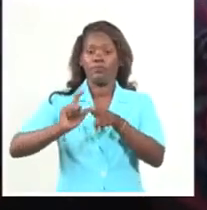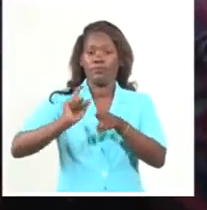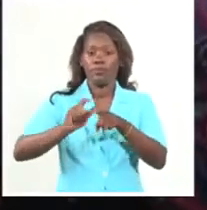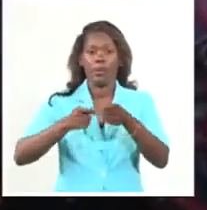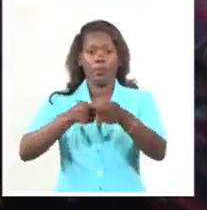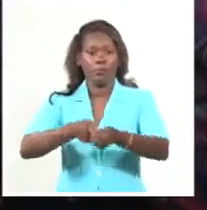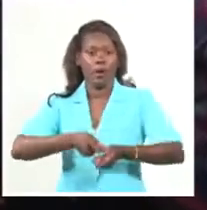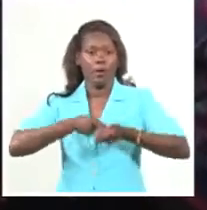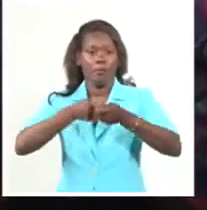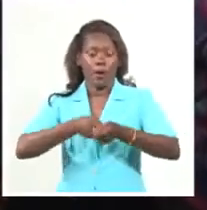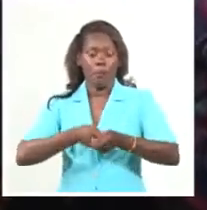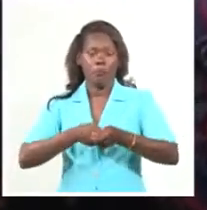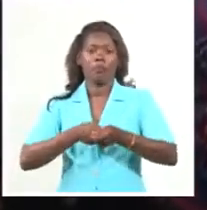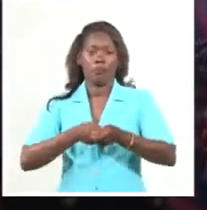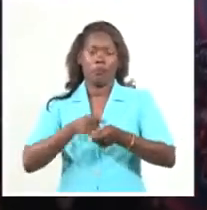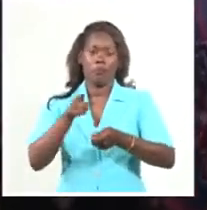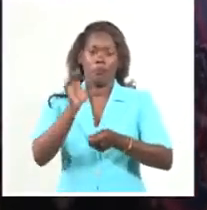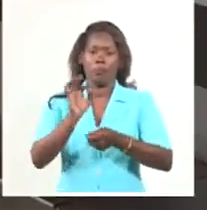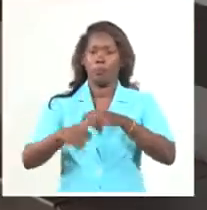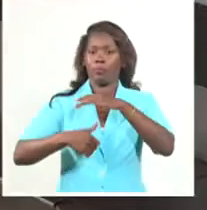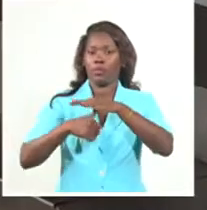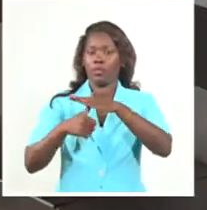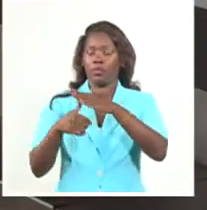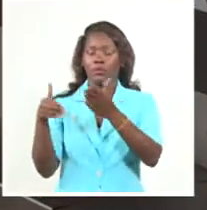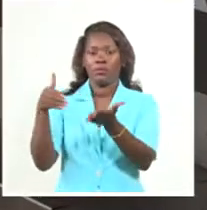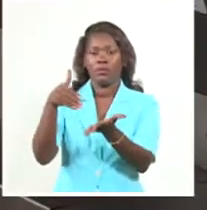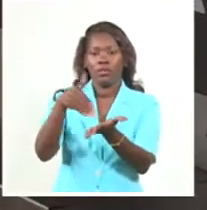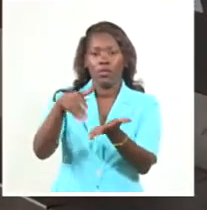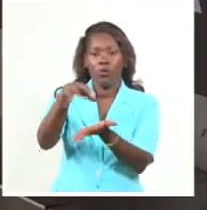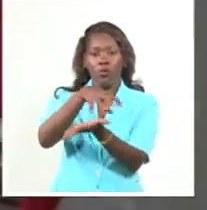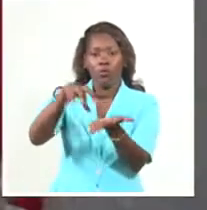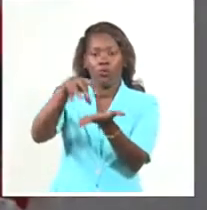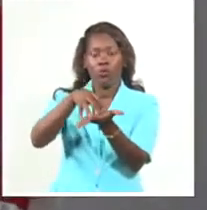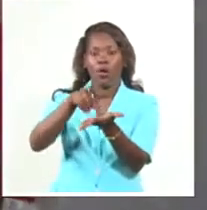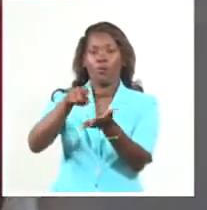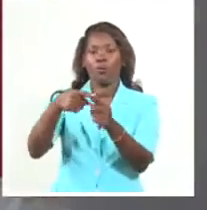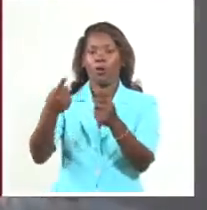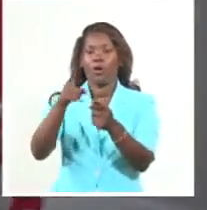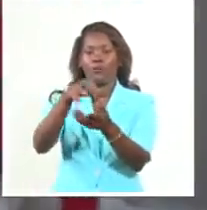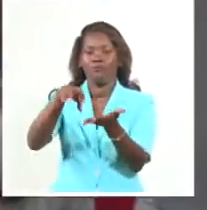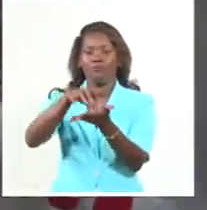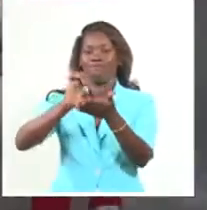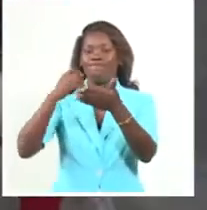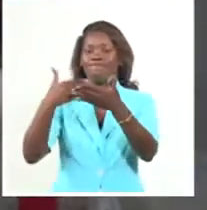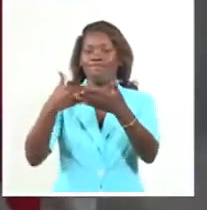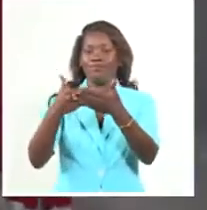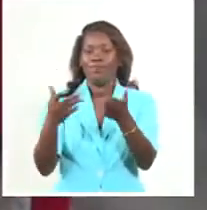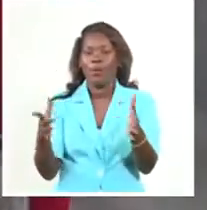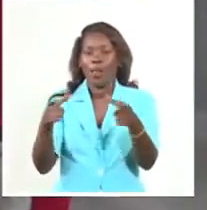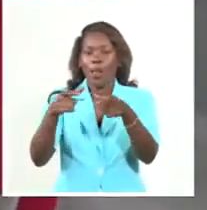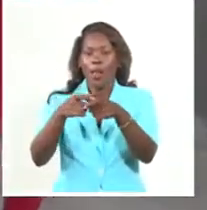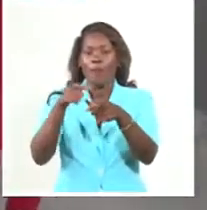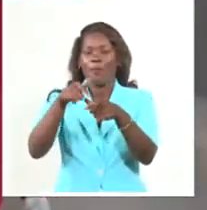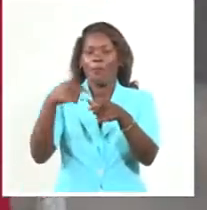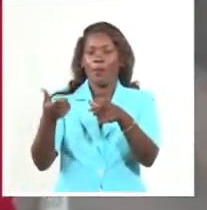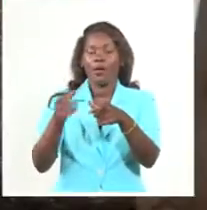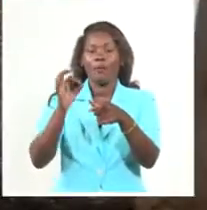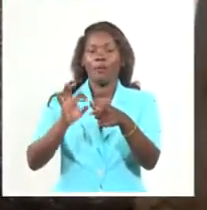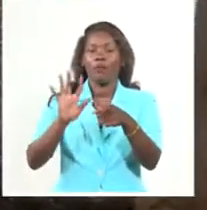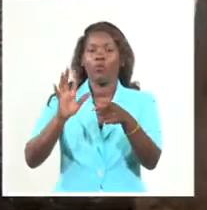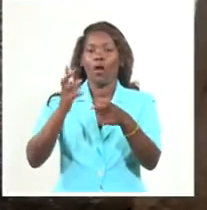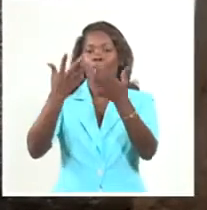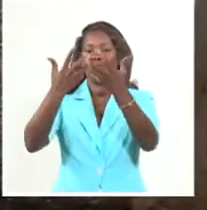lugares visitados por el mandatario fue la recién concluida mini industria, que tiene capacidad para procesar la producción de frutas y